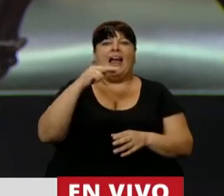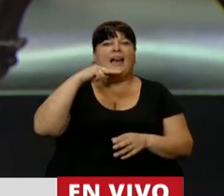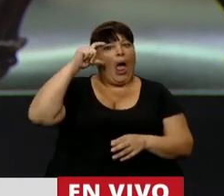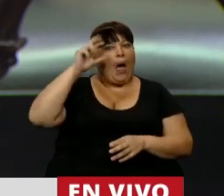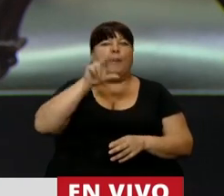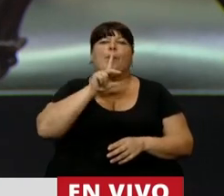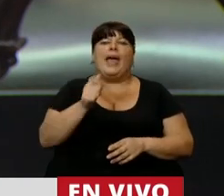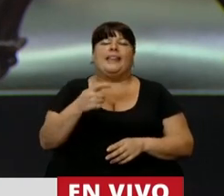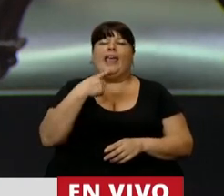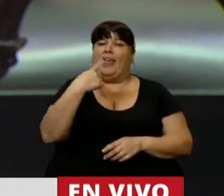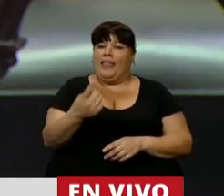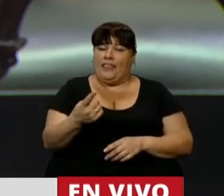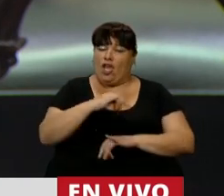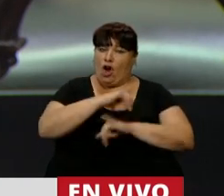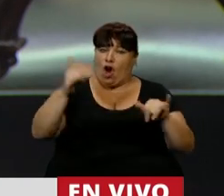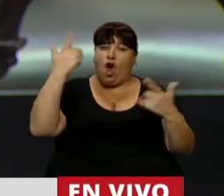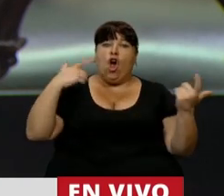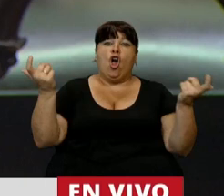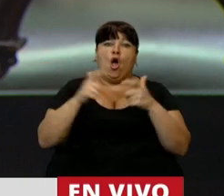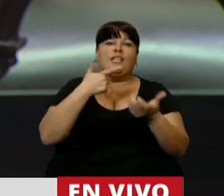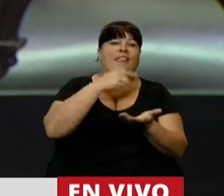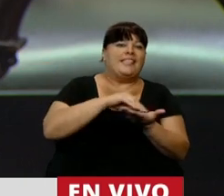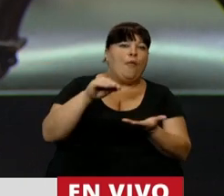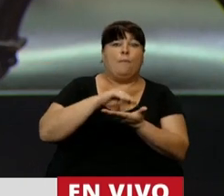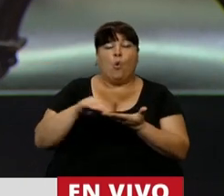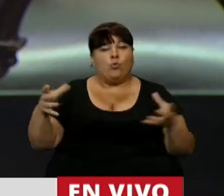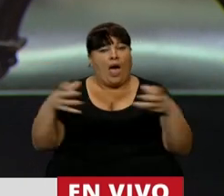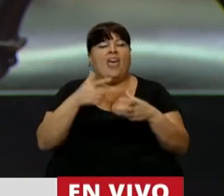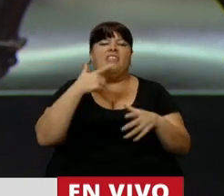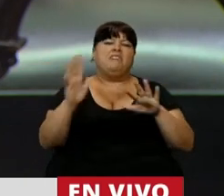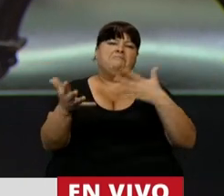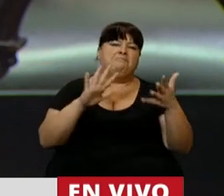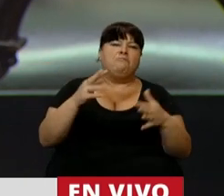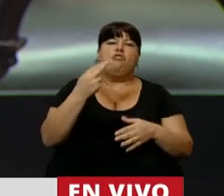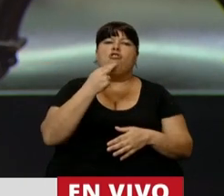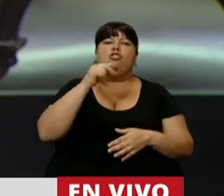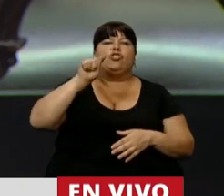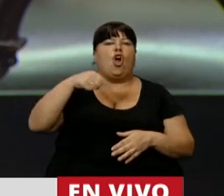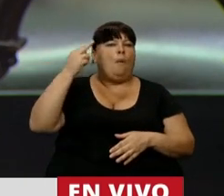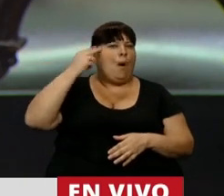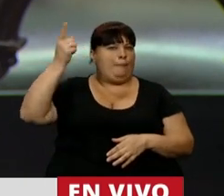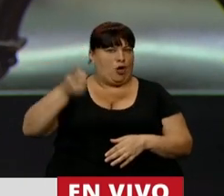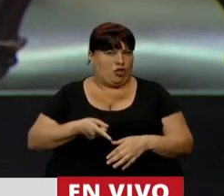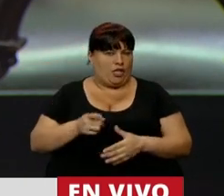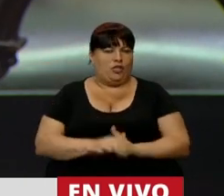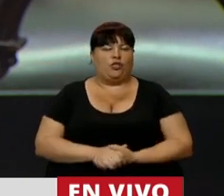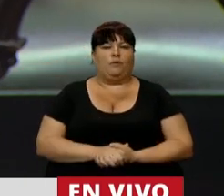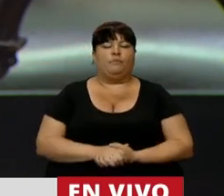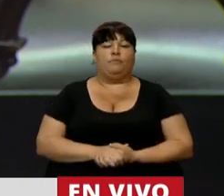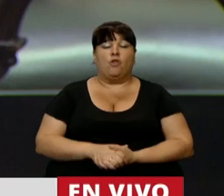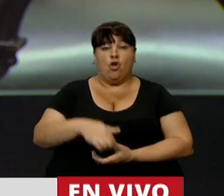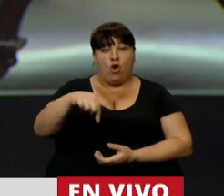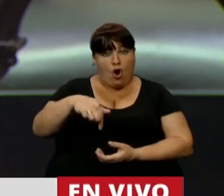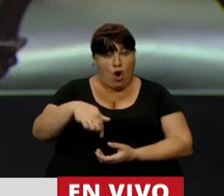Reberta, había establecido, había dicho en la comisión bicameral que este rondaría el 11,9%.